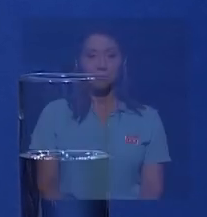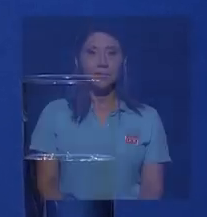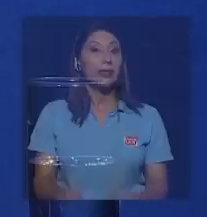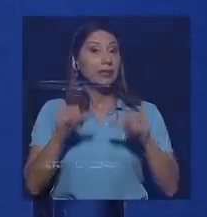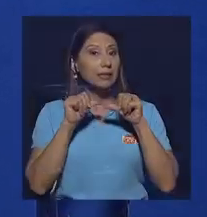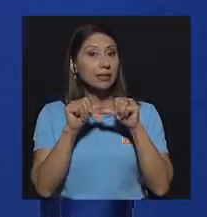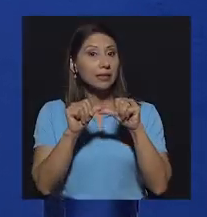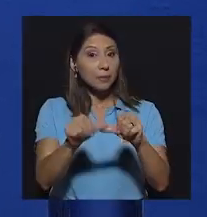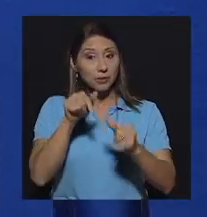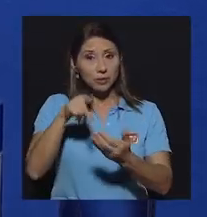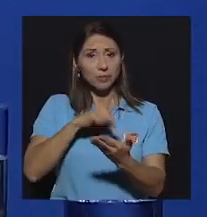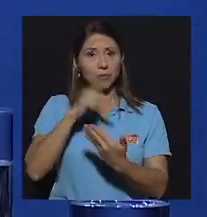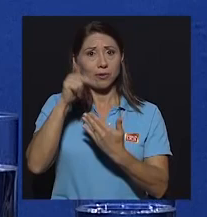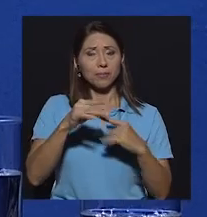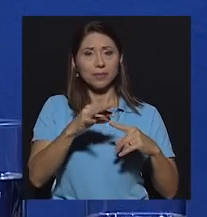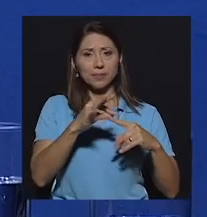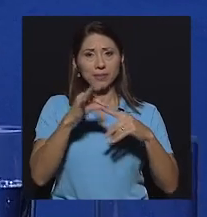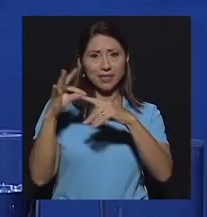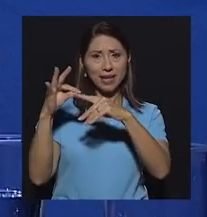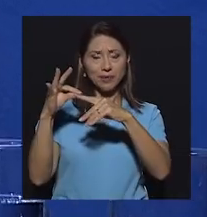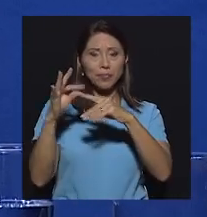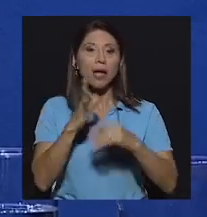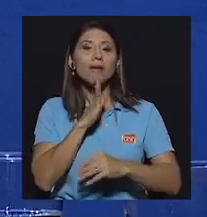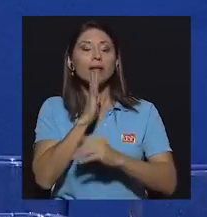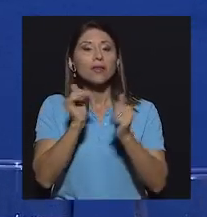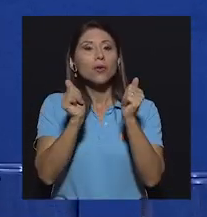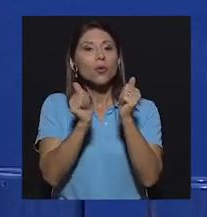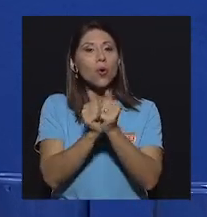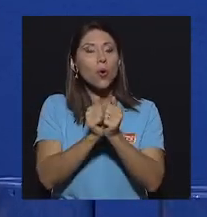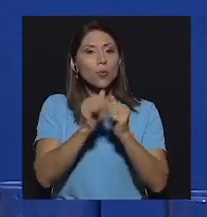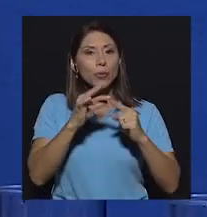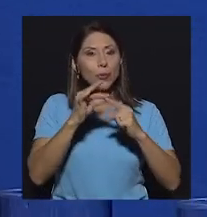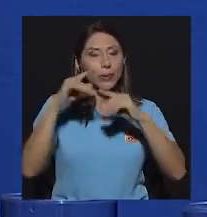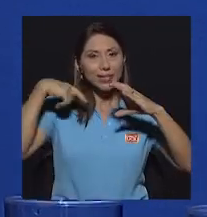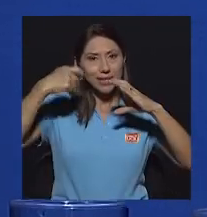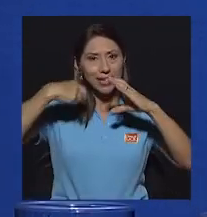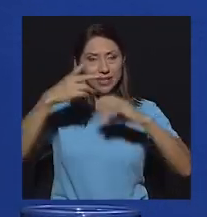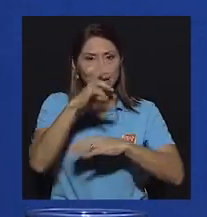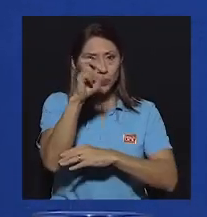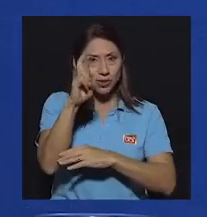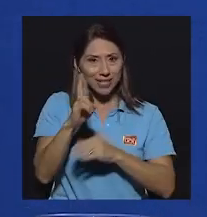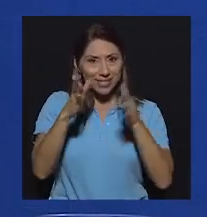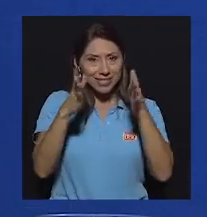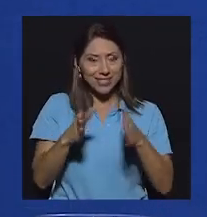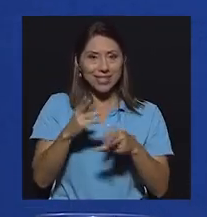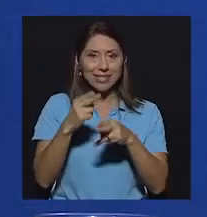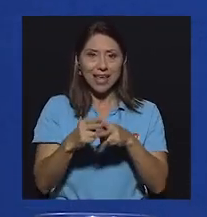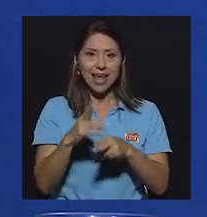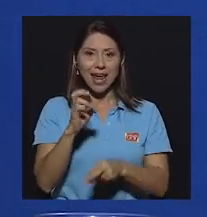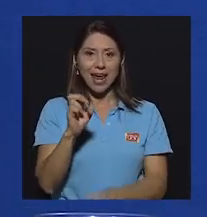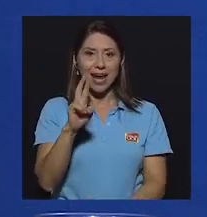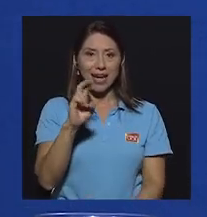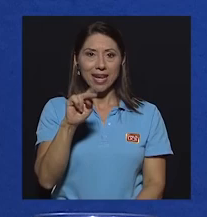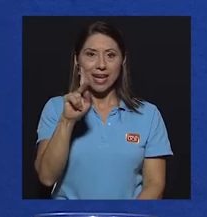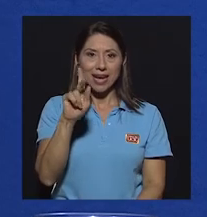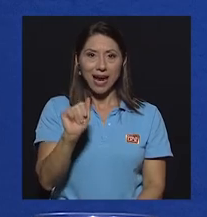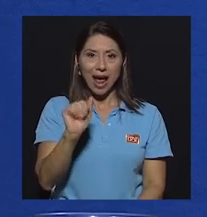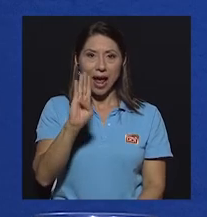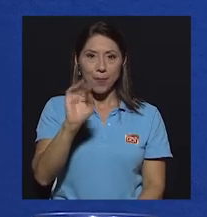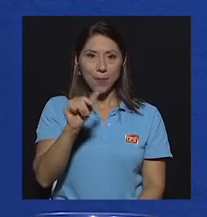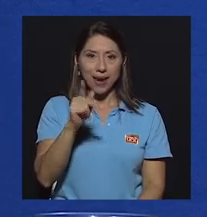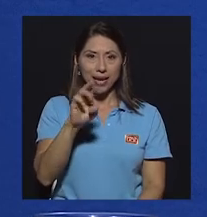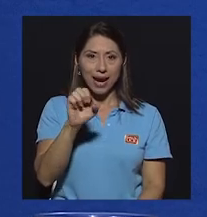Erika, la ética del documentalista es muy importante y en un tema como este fundamental.